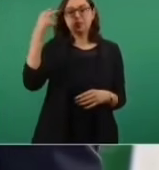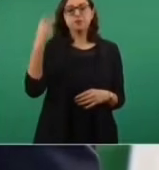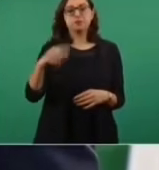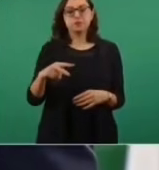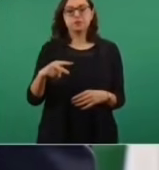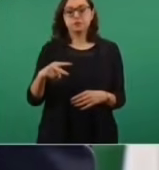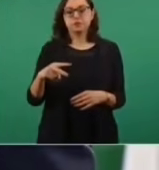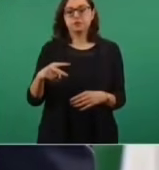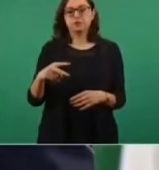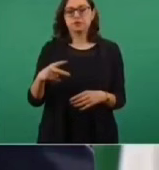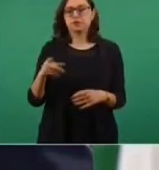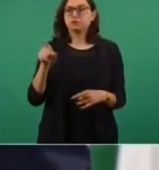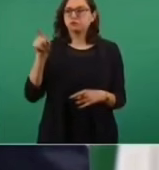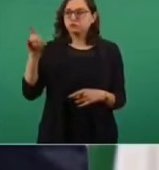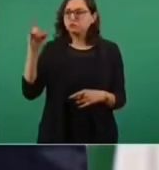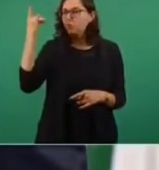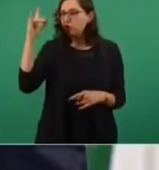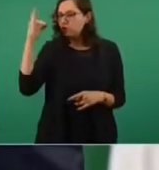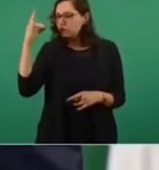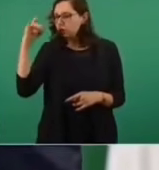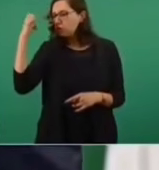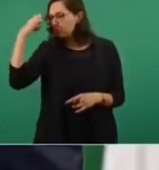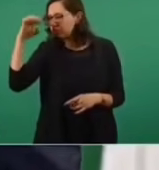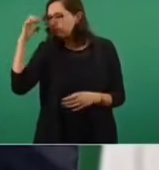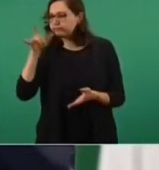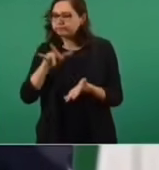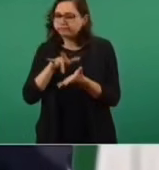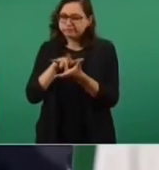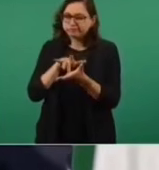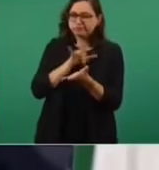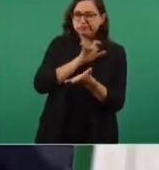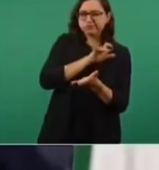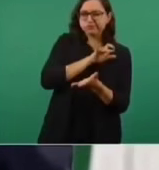esa experiencia, qué es lo que más nos conviene,